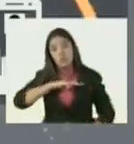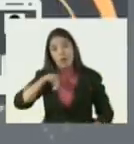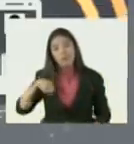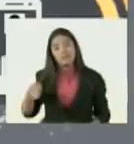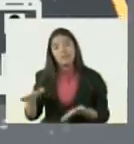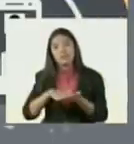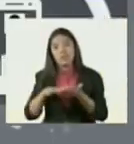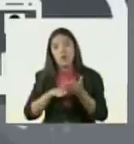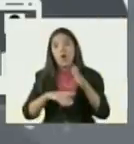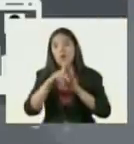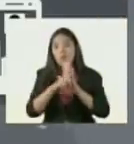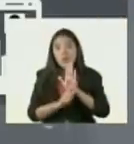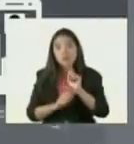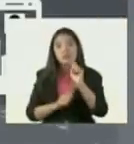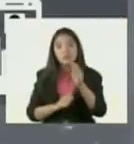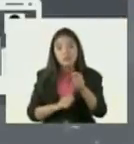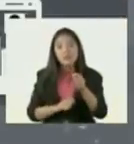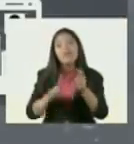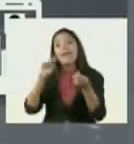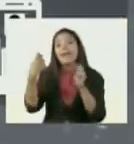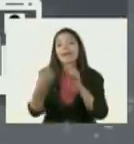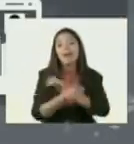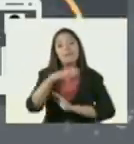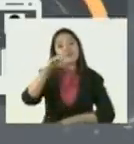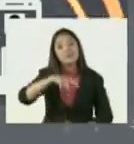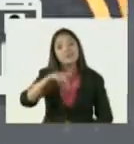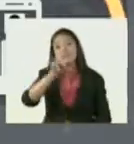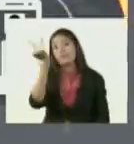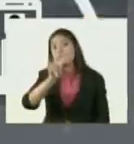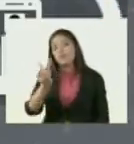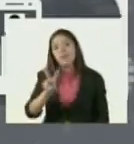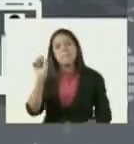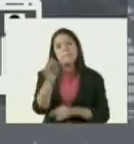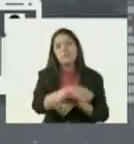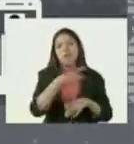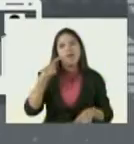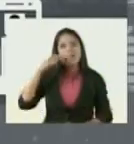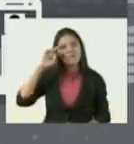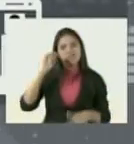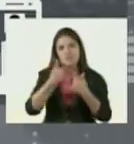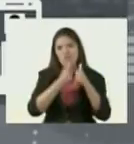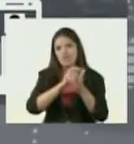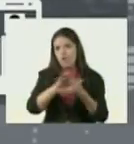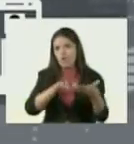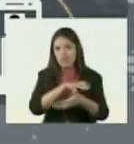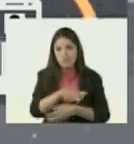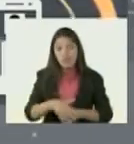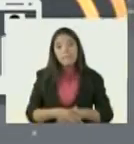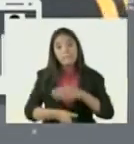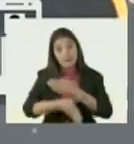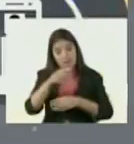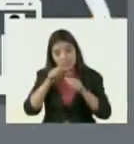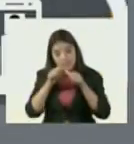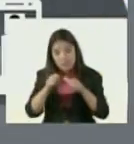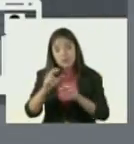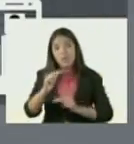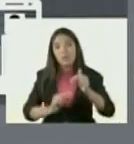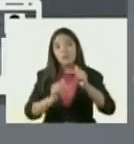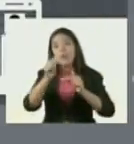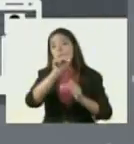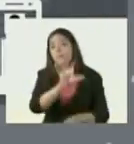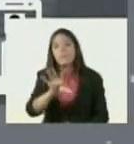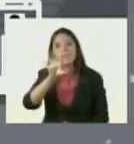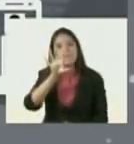La constituyente es el cambio que necesita Venezuela para derrotar a los violentos y para seguir construyendo un